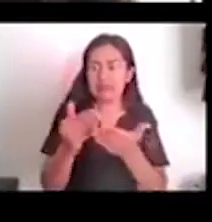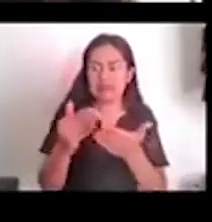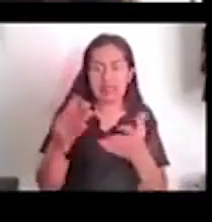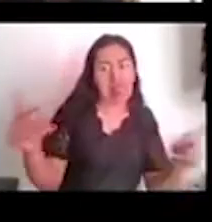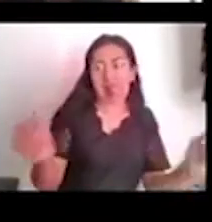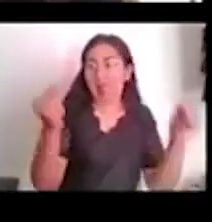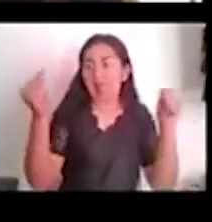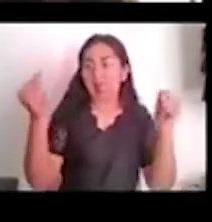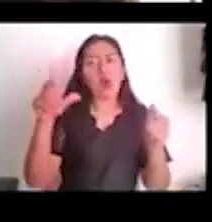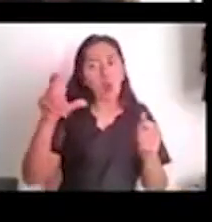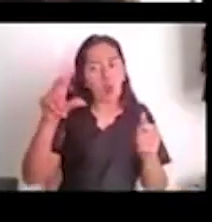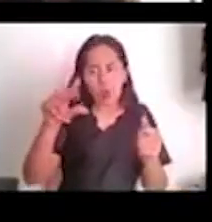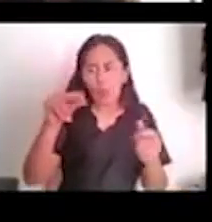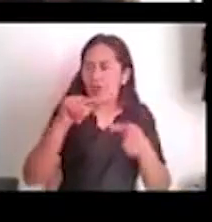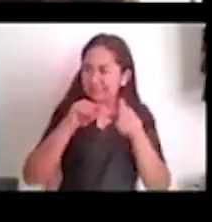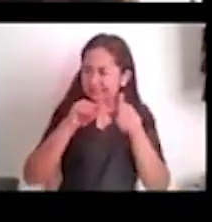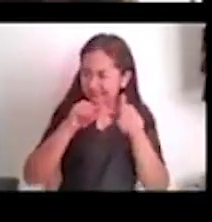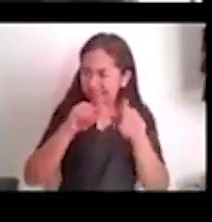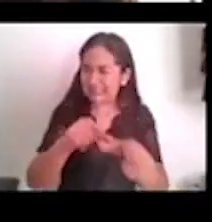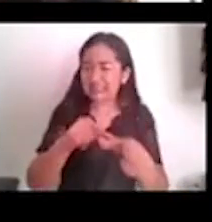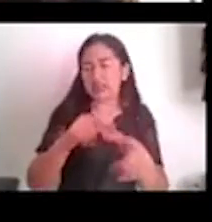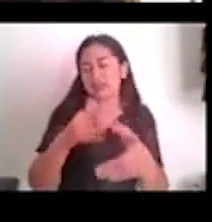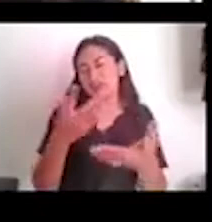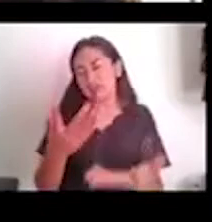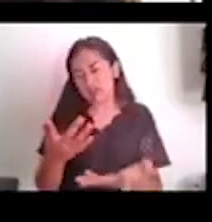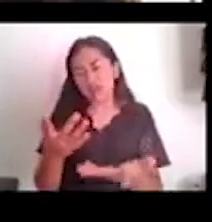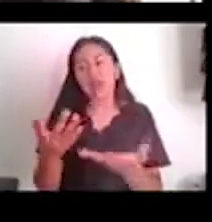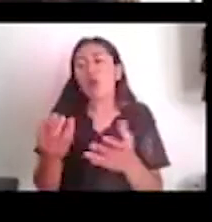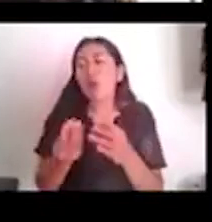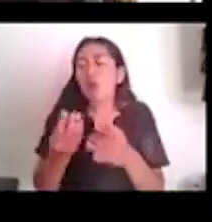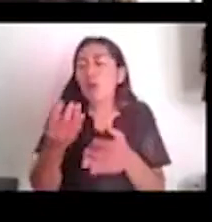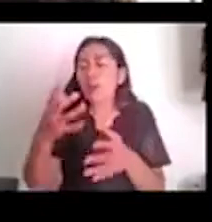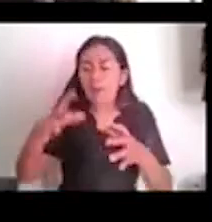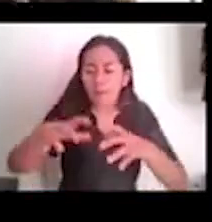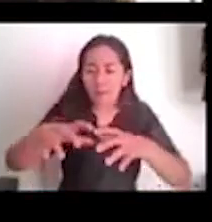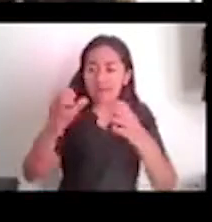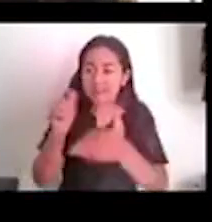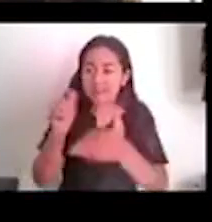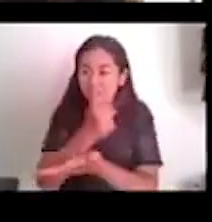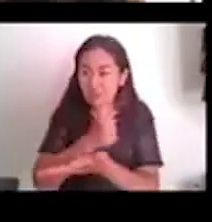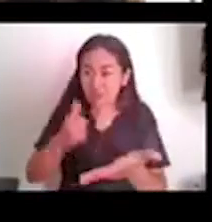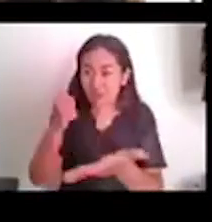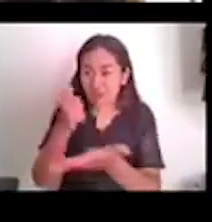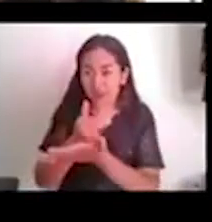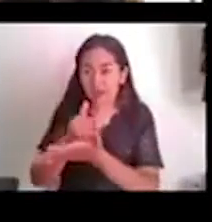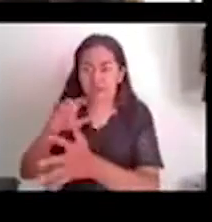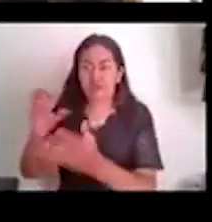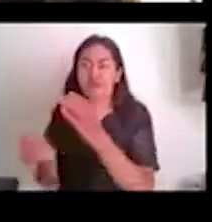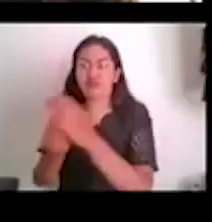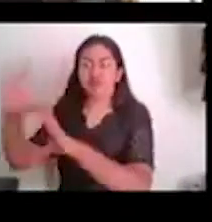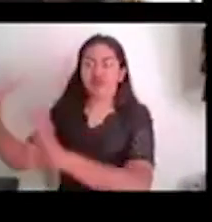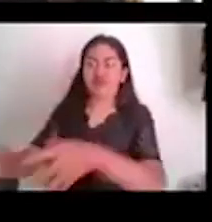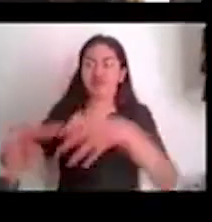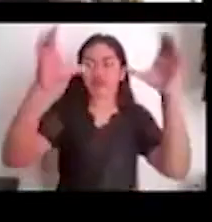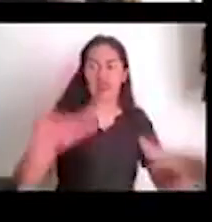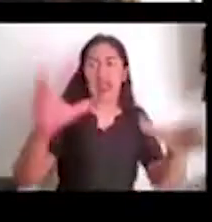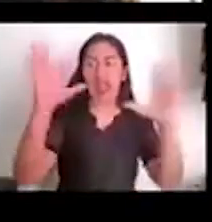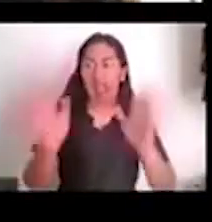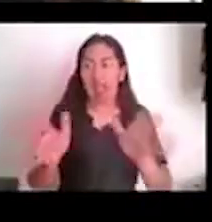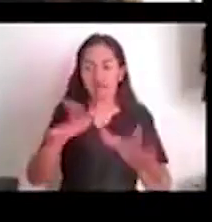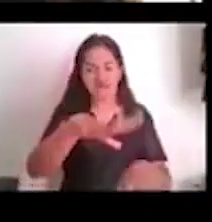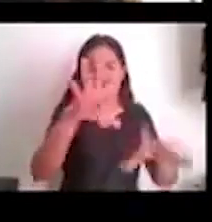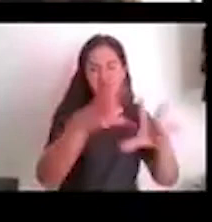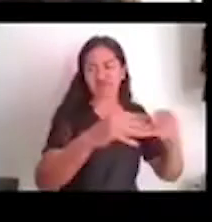hay continuidades. El mundo novohispano no llegó así de rápido, de que cae uno y llega otro, sino hay un proceso